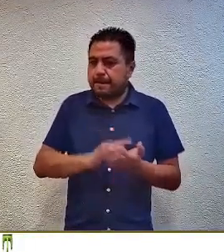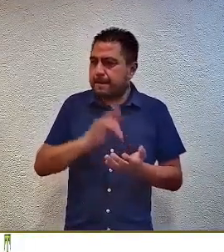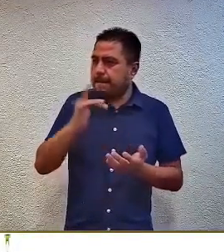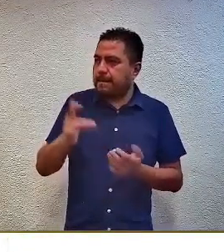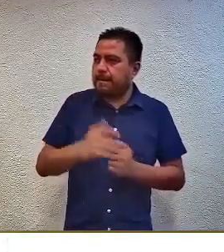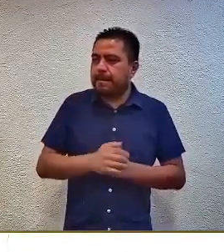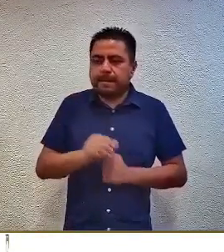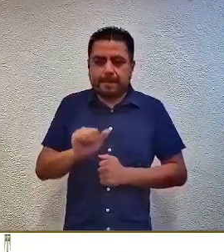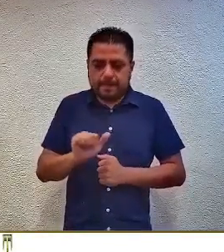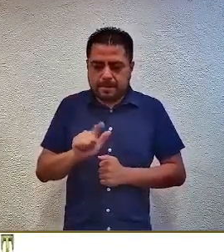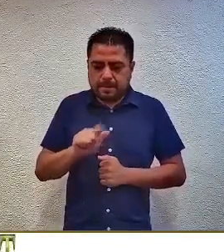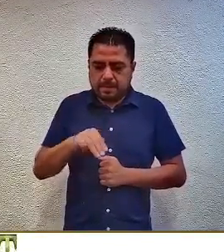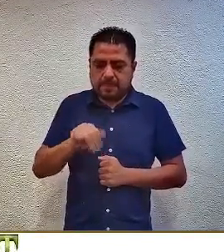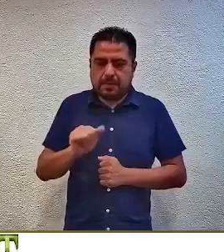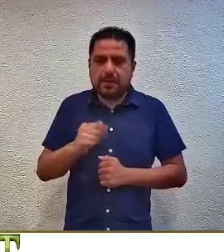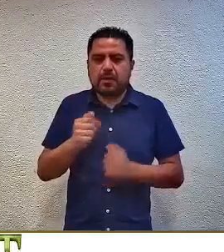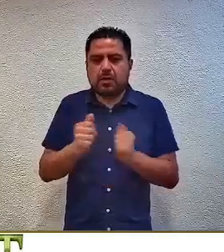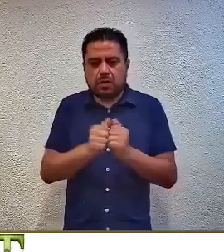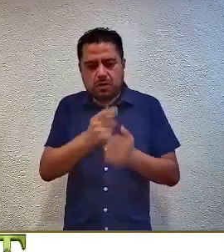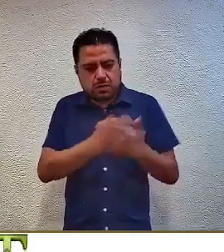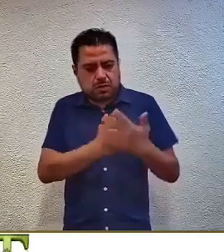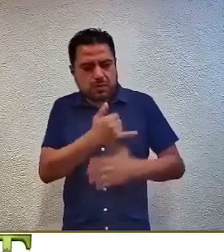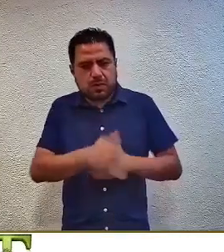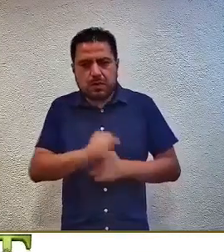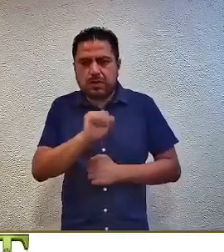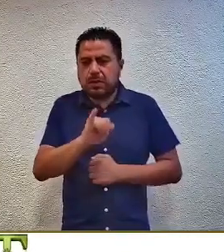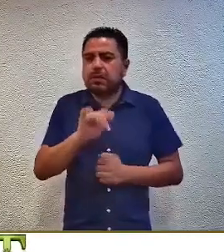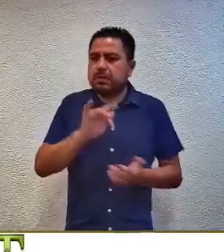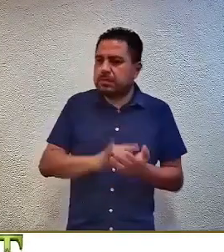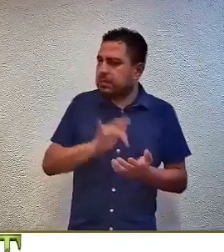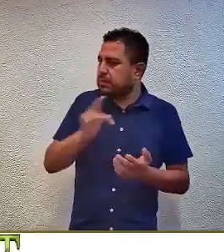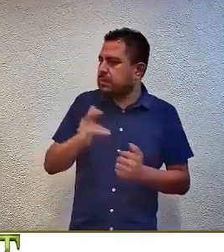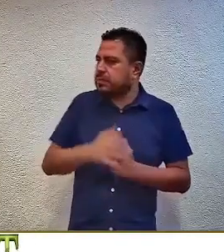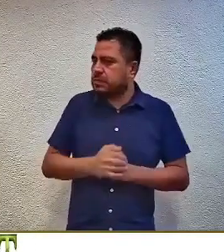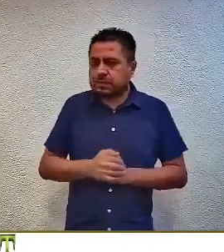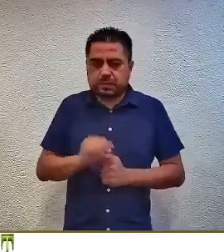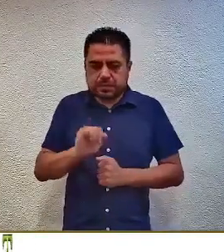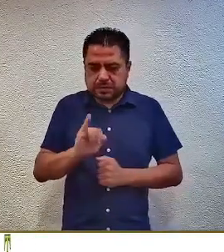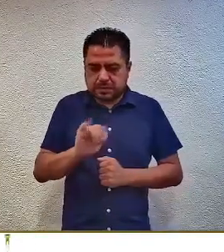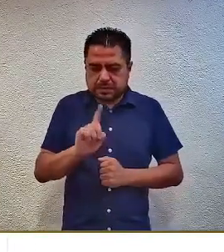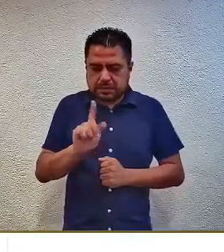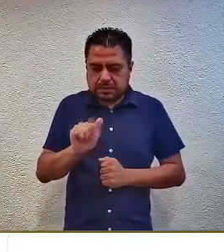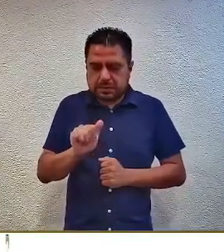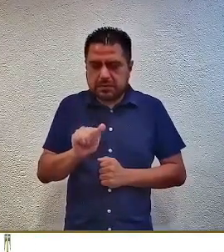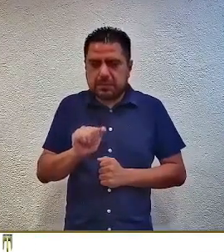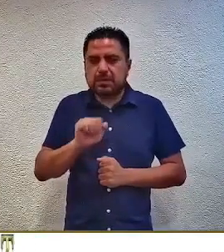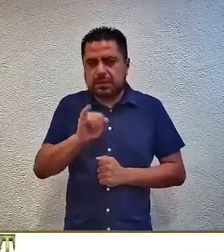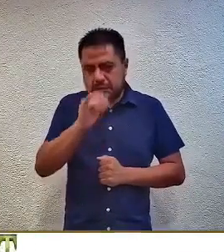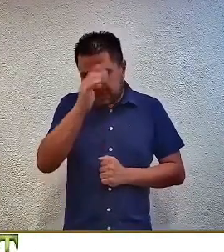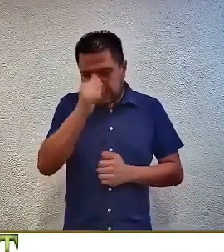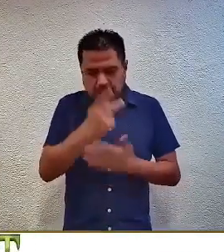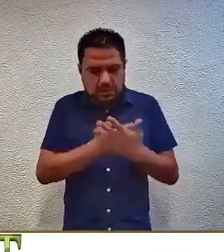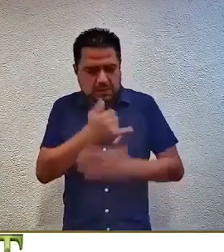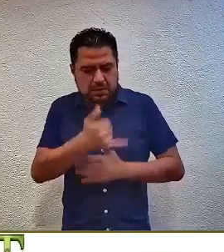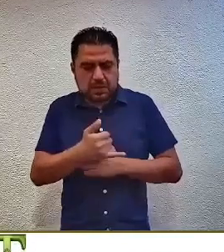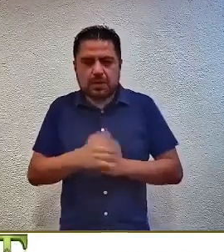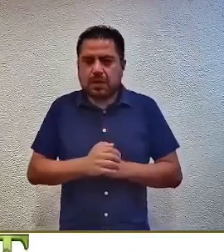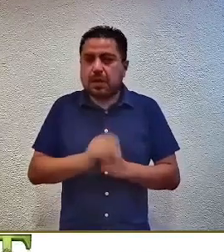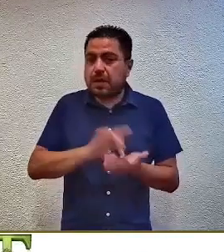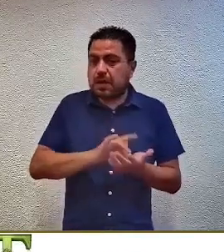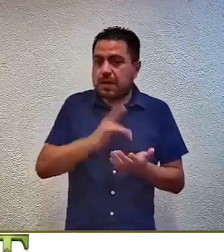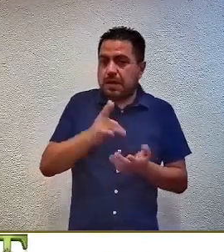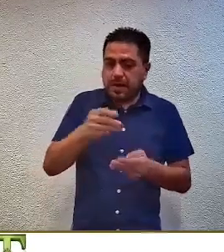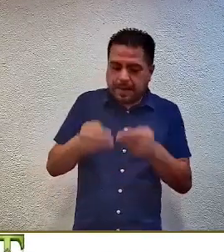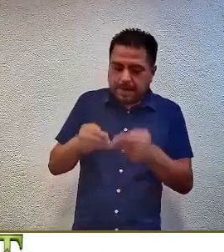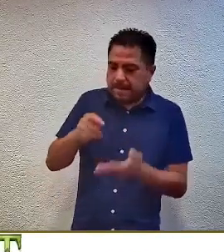Magistrada Almadelia Eugenio Alcaraz. Por el proyecto. Gracias, magistrada. Magistrada Hilda Rosa Delgado Brito. A favor del proyecto. Gracias, magistrada.